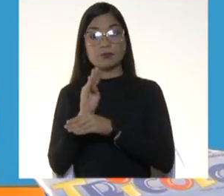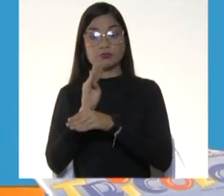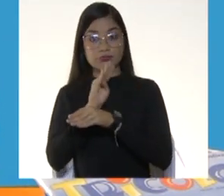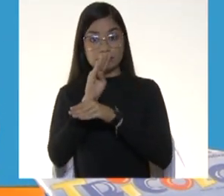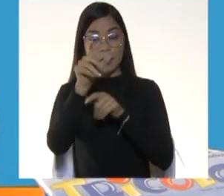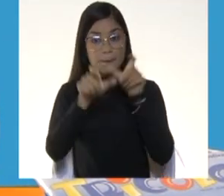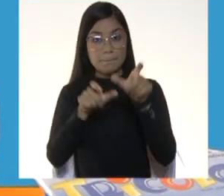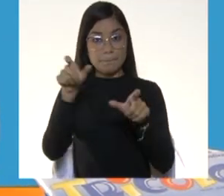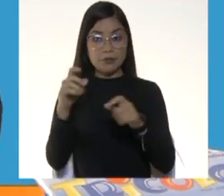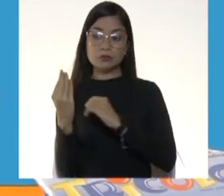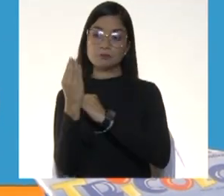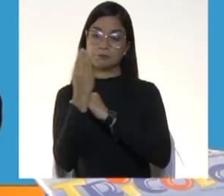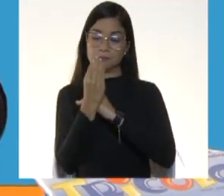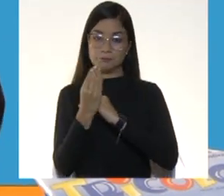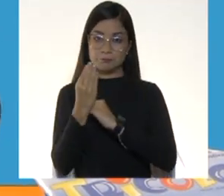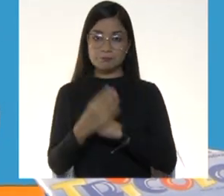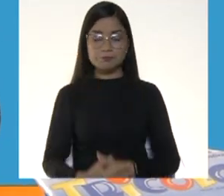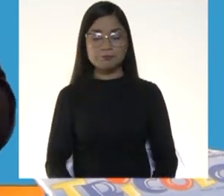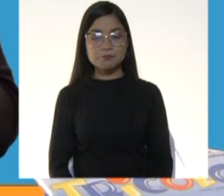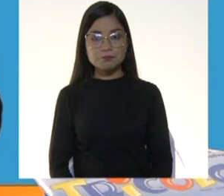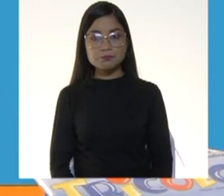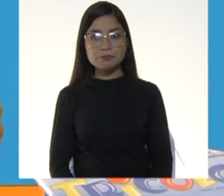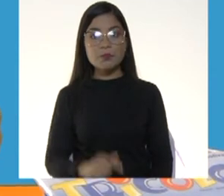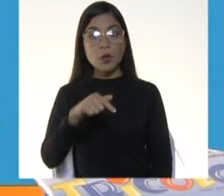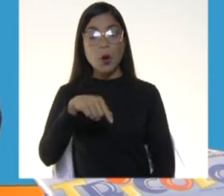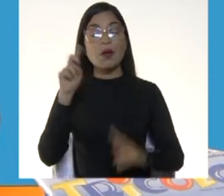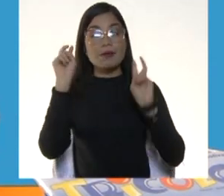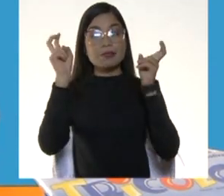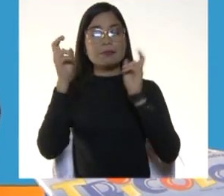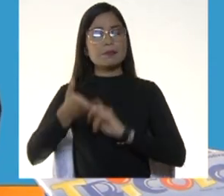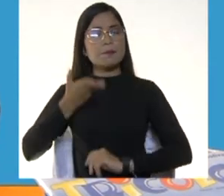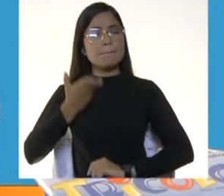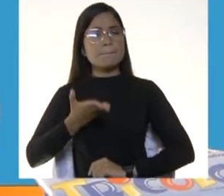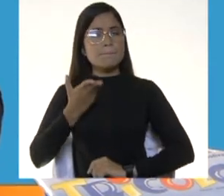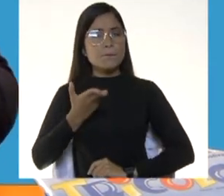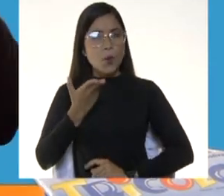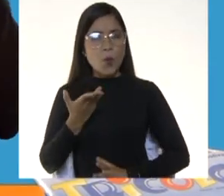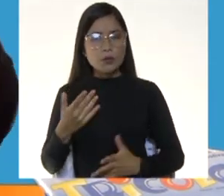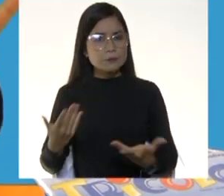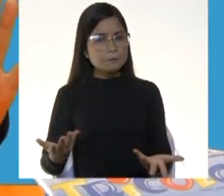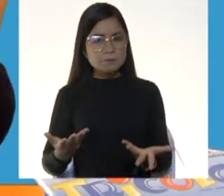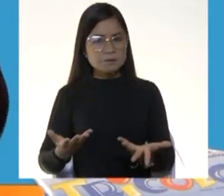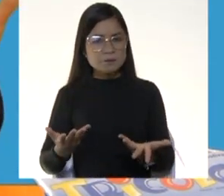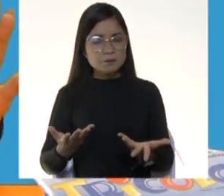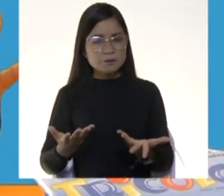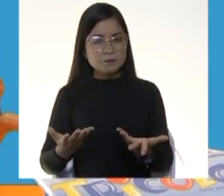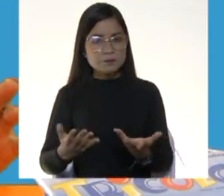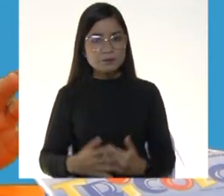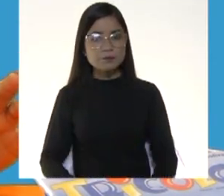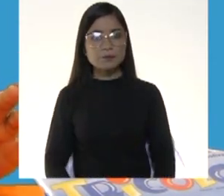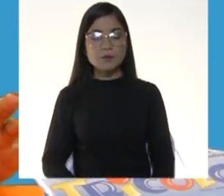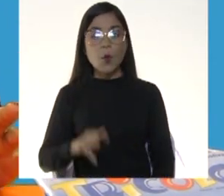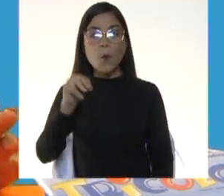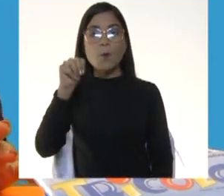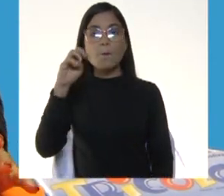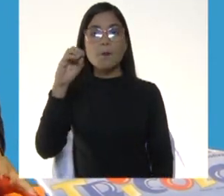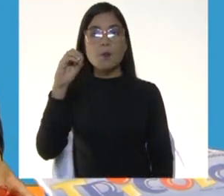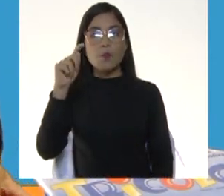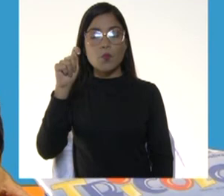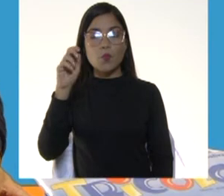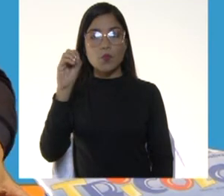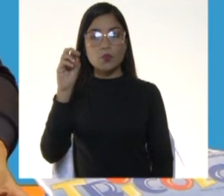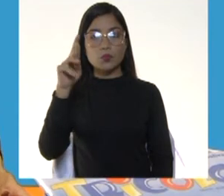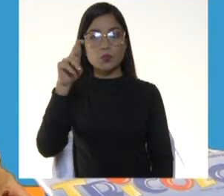hacer mención hoy de un tema muy importante y muy relevante que son los motores productivos